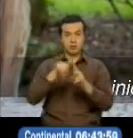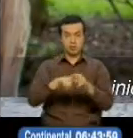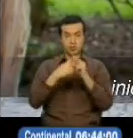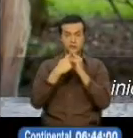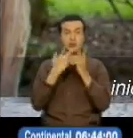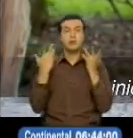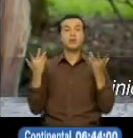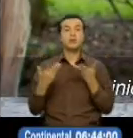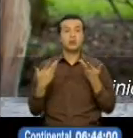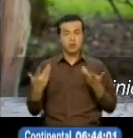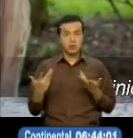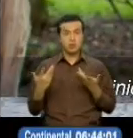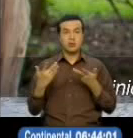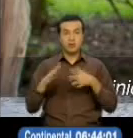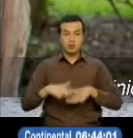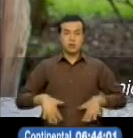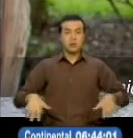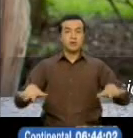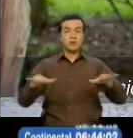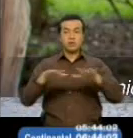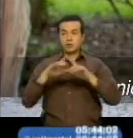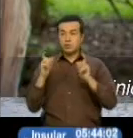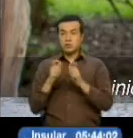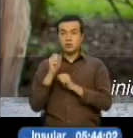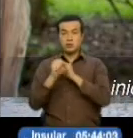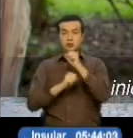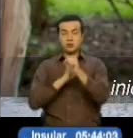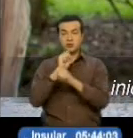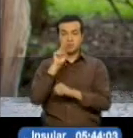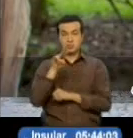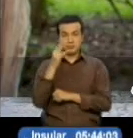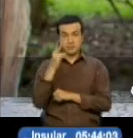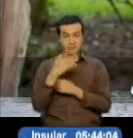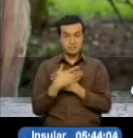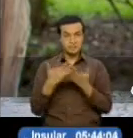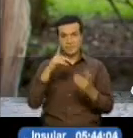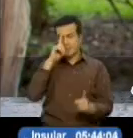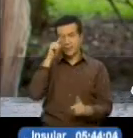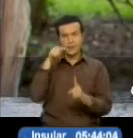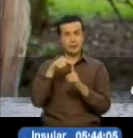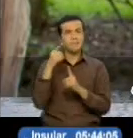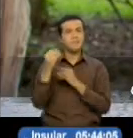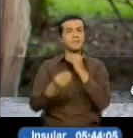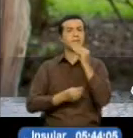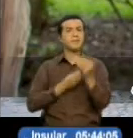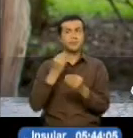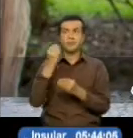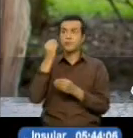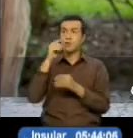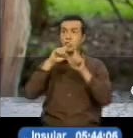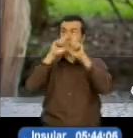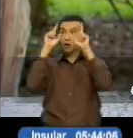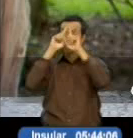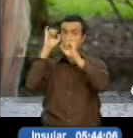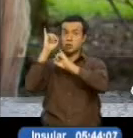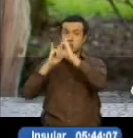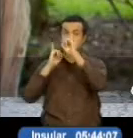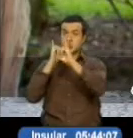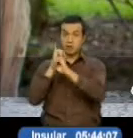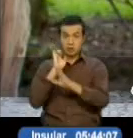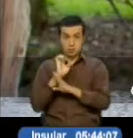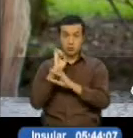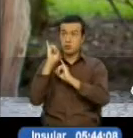la ronda de Campos Menores 2017. El objetivo es atraer la inversión